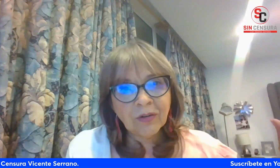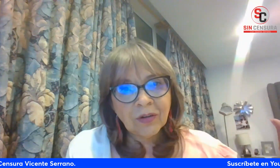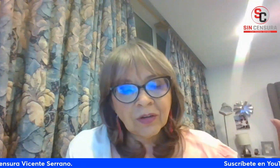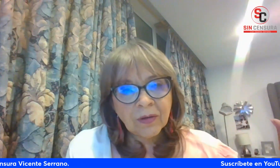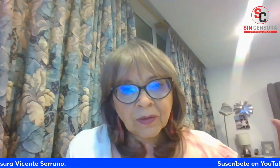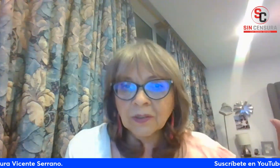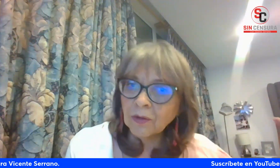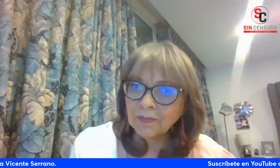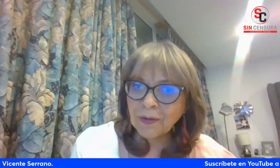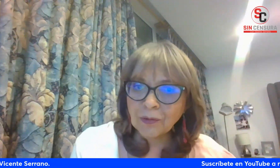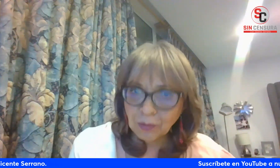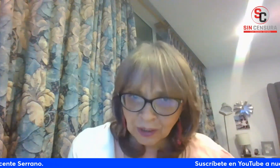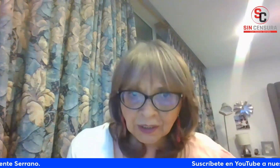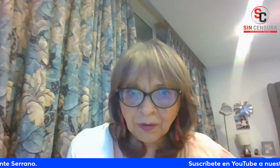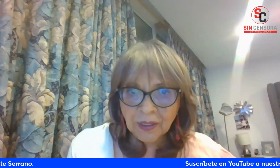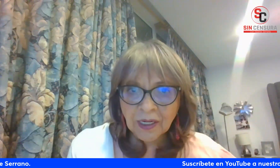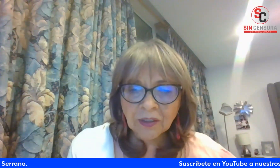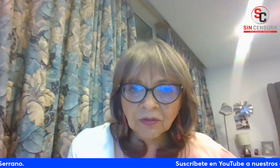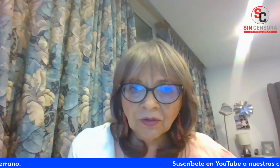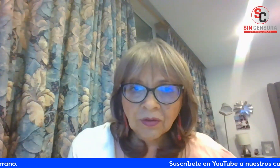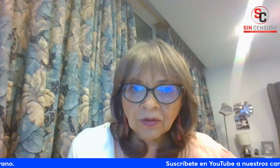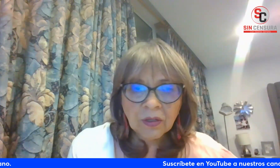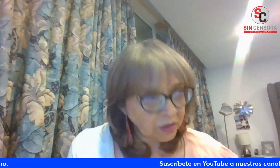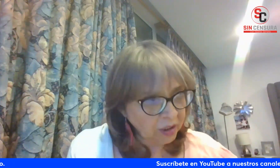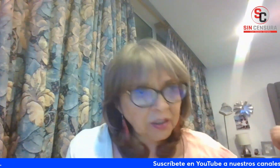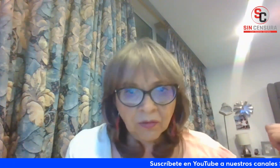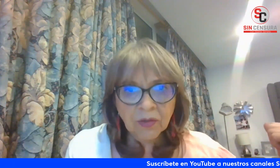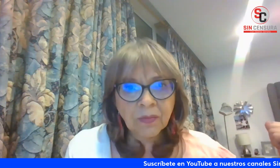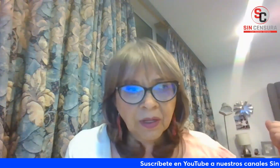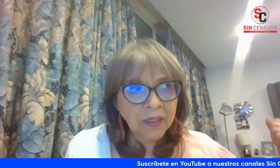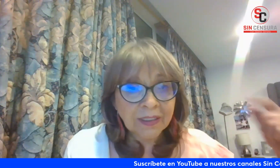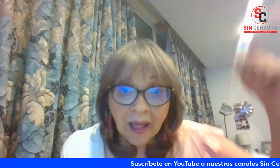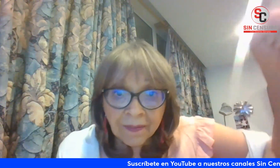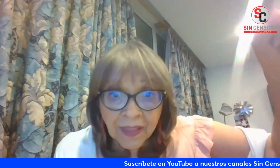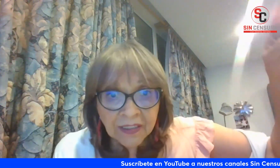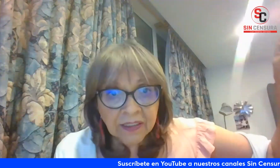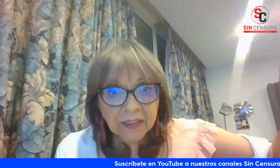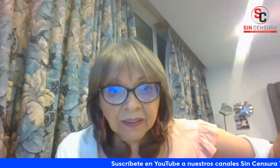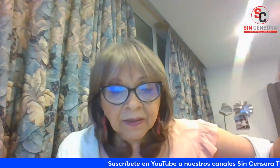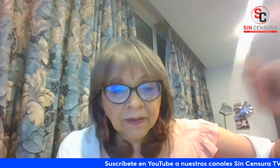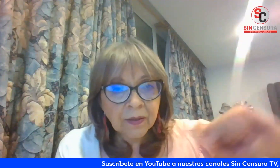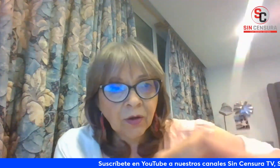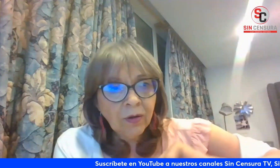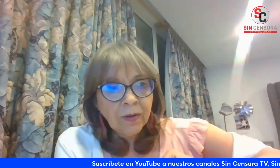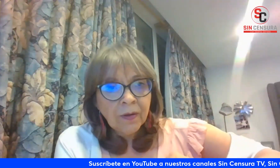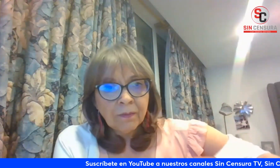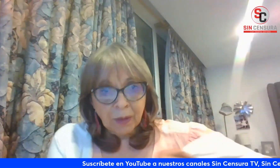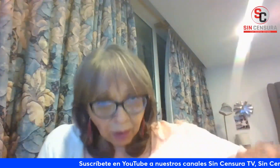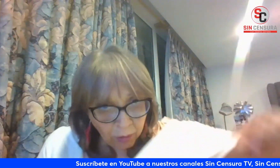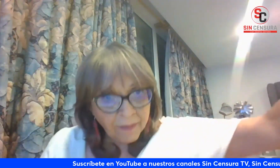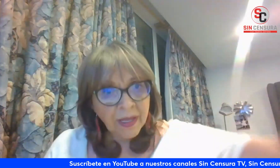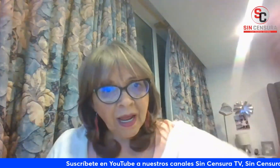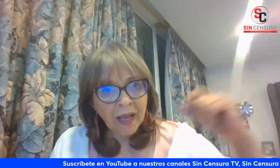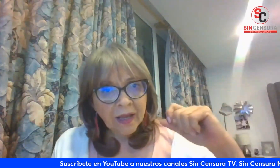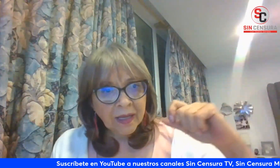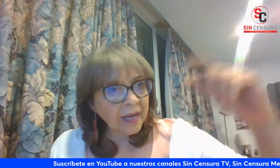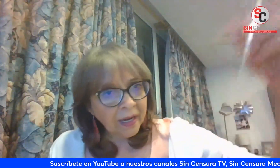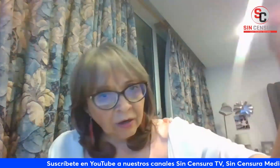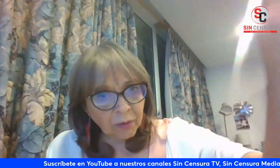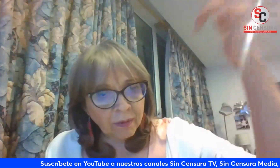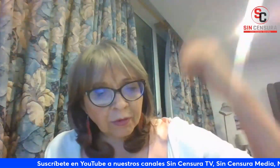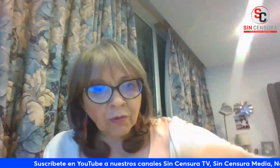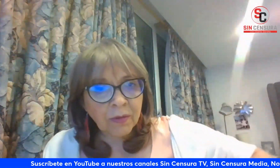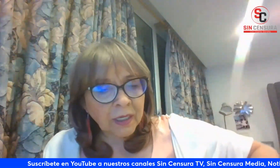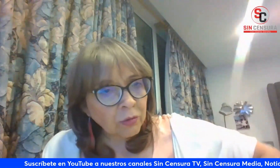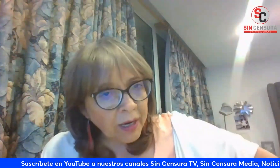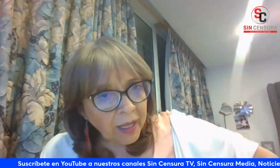espantas, ¿no? Pues, pero tú votaste por Andrés, ¿no? Sí, yo voté por Andrés. Antes, ¿no? Pero ahora mira, quieren